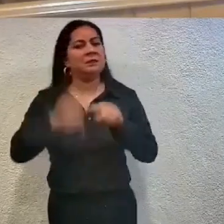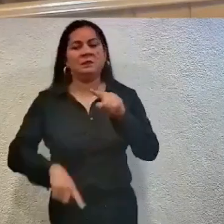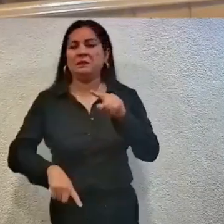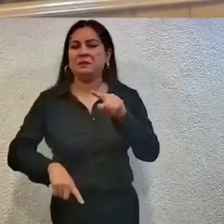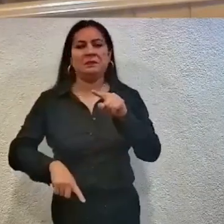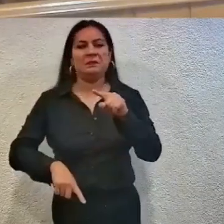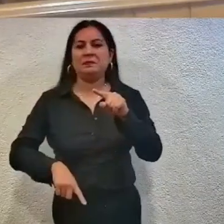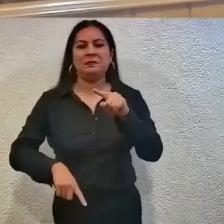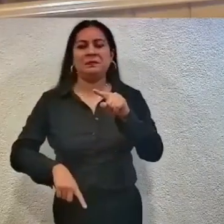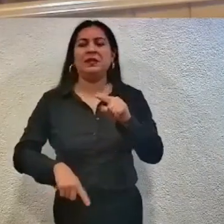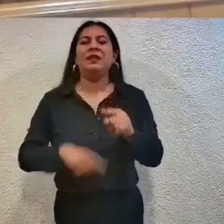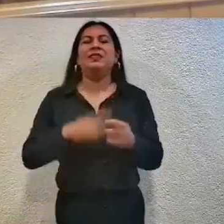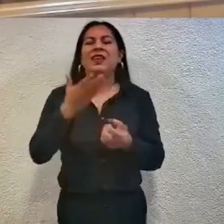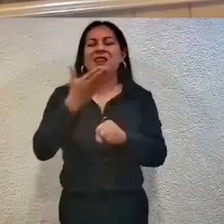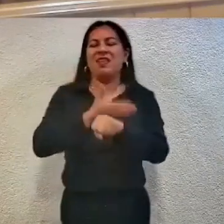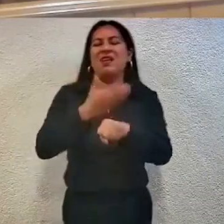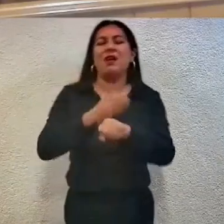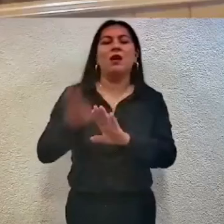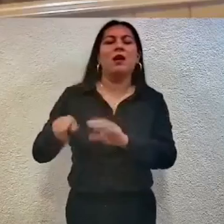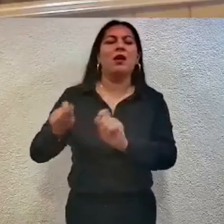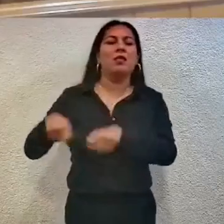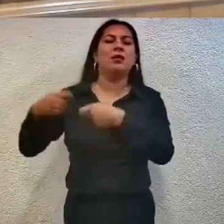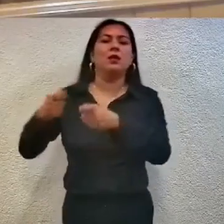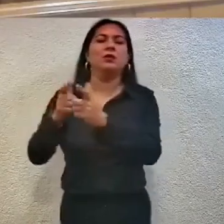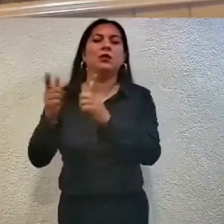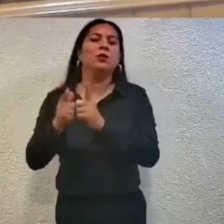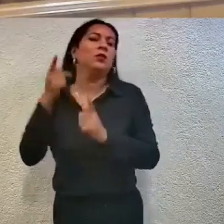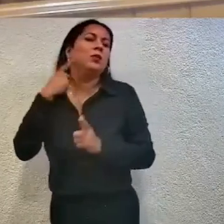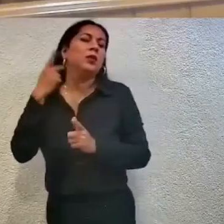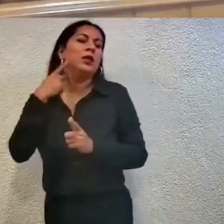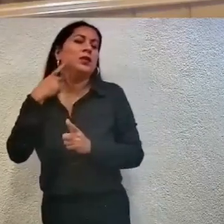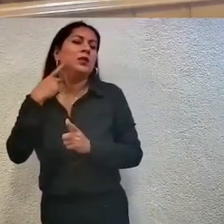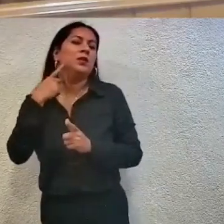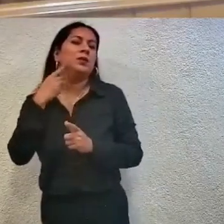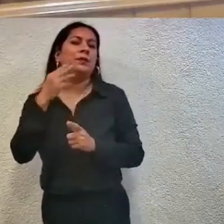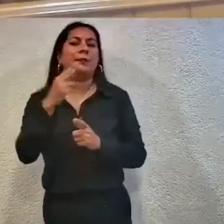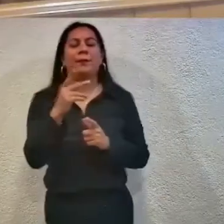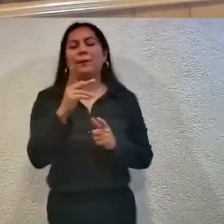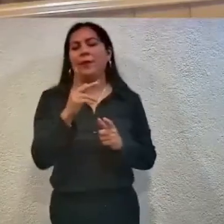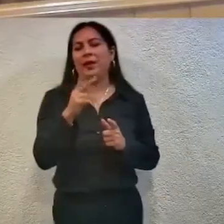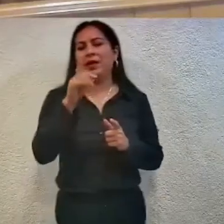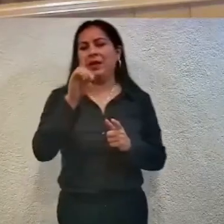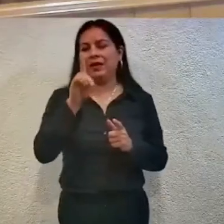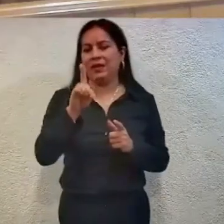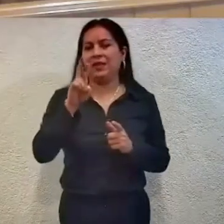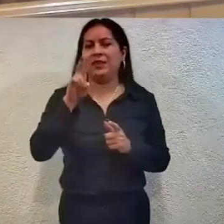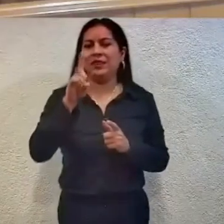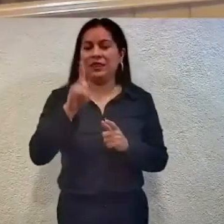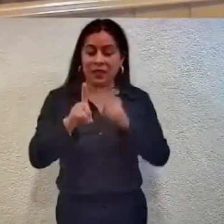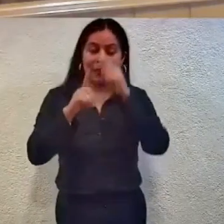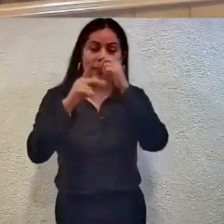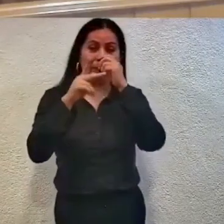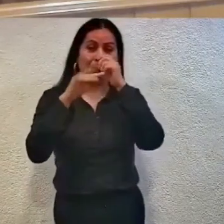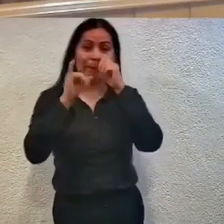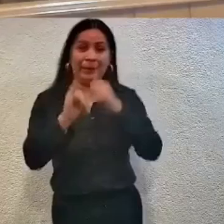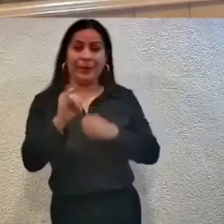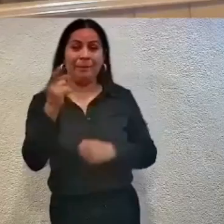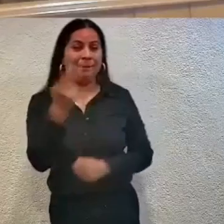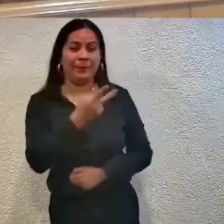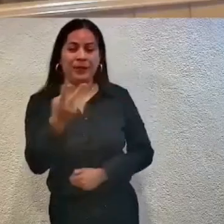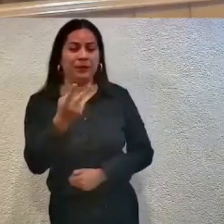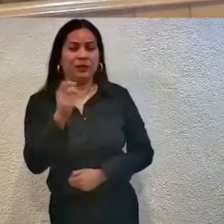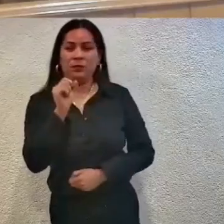Arroyo. Quinto, se declara la inexistencia de la infracción atribuida a los partidos políticos de la Revolución Democrática